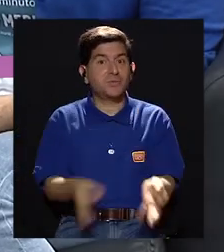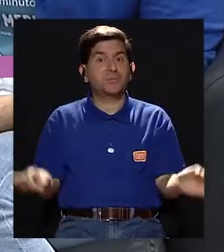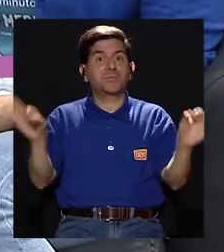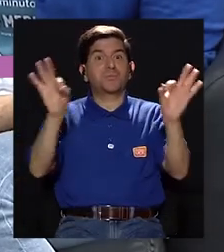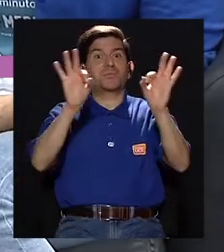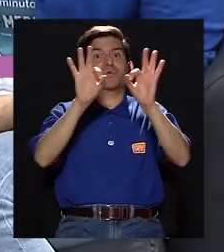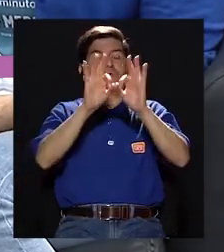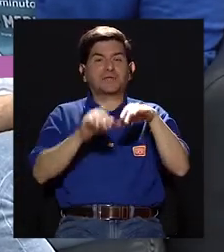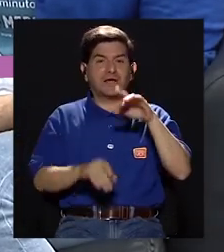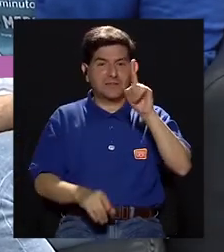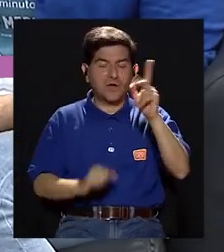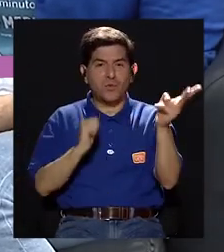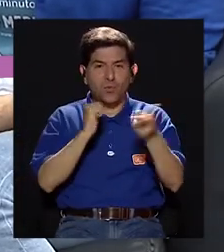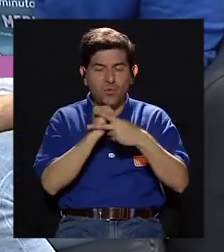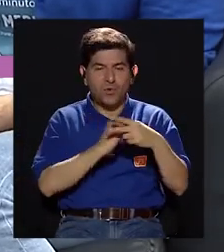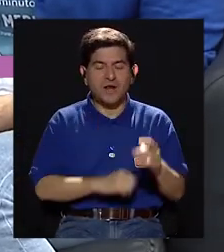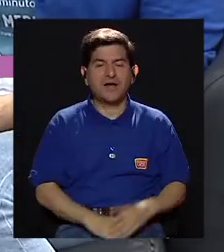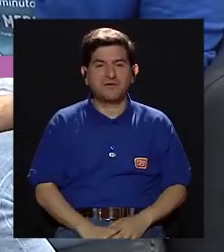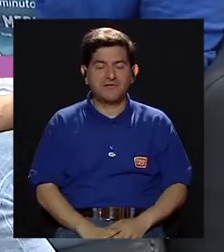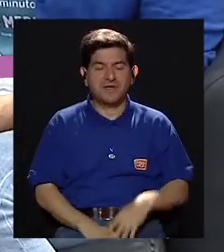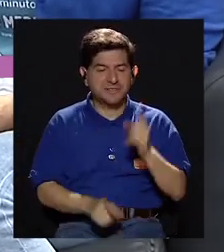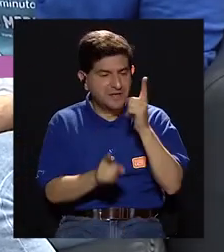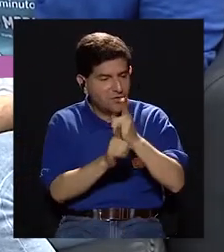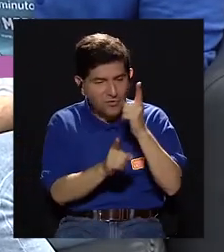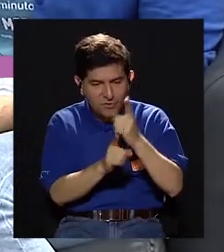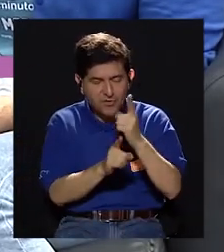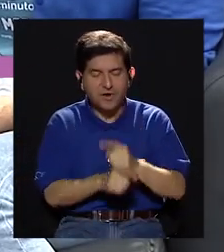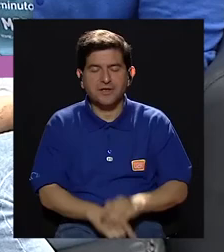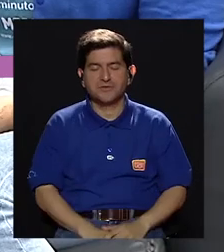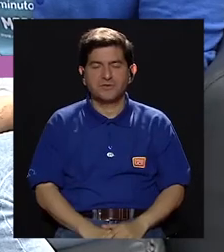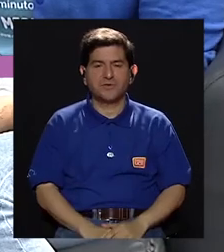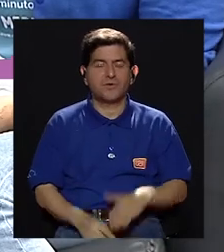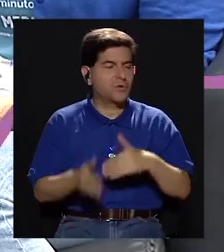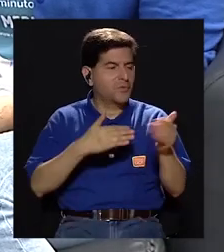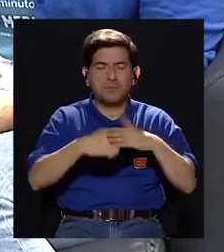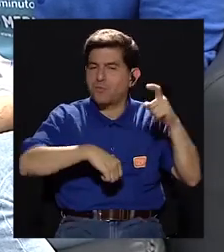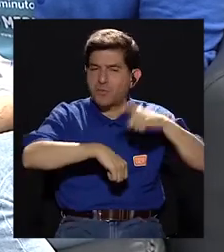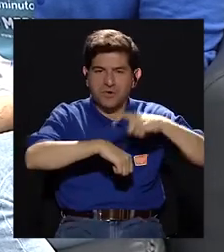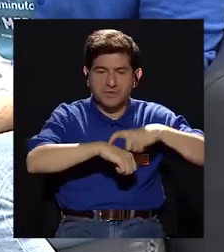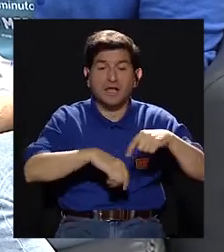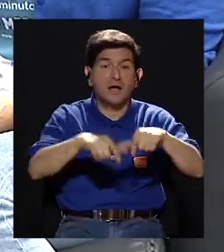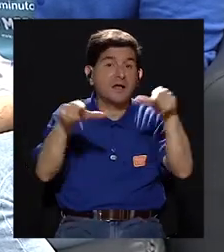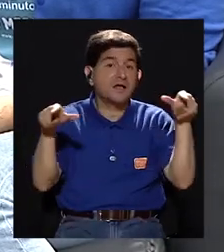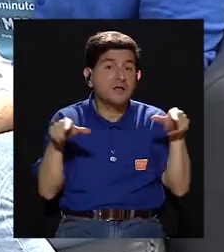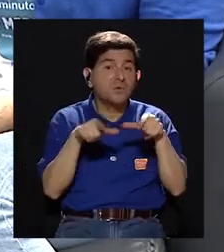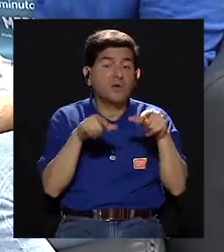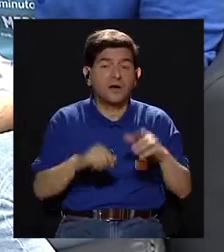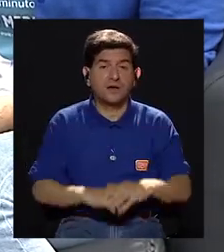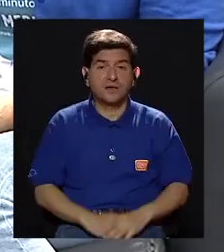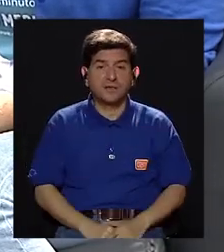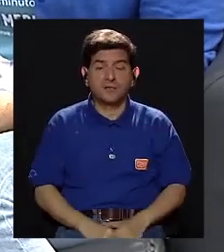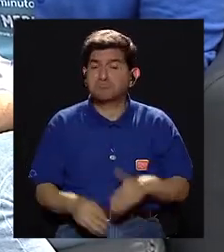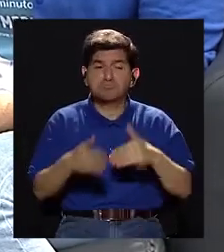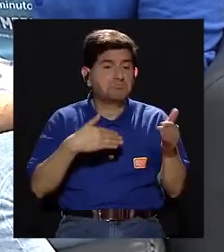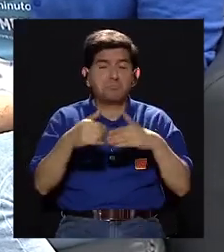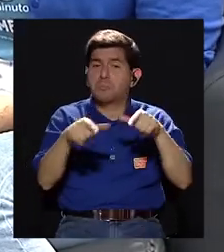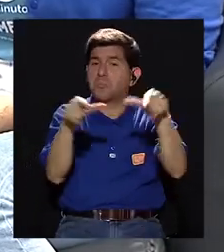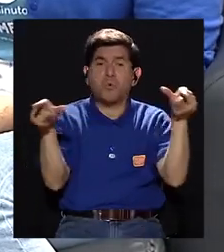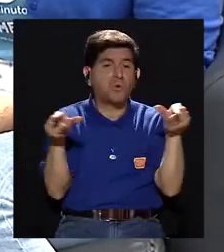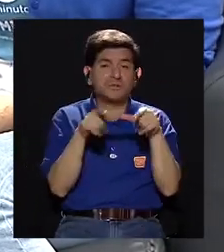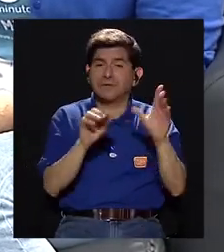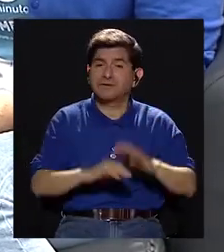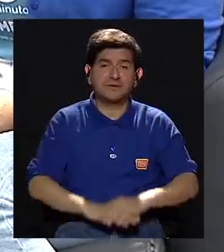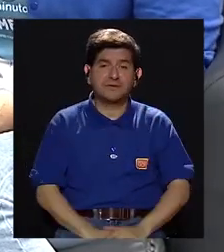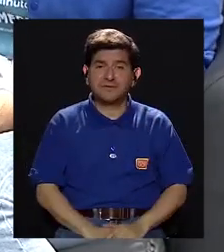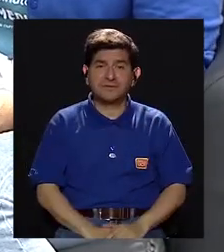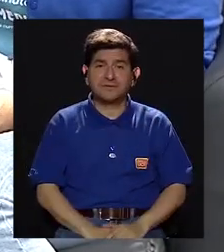Lo importante es solamente una vez al día es lo recomendable. Ajá. En cualquier momento. ¿Y lugar? Hacer. Donde sea,